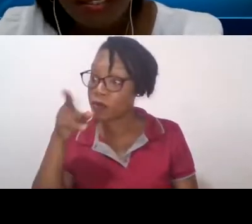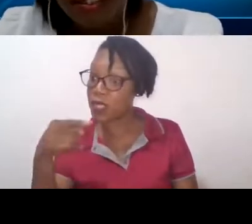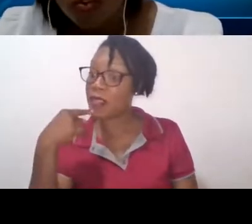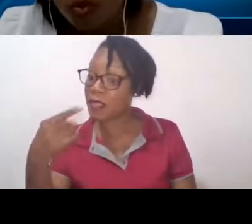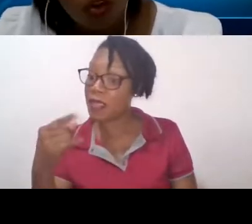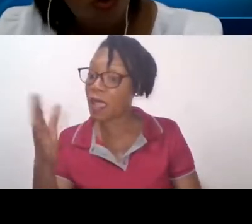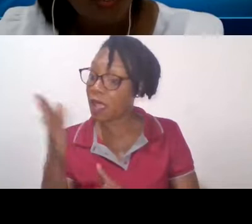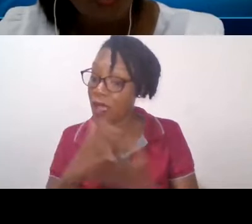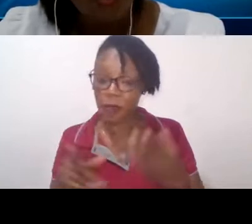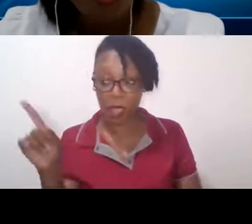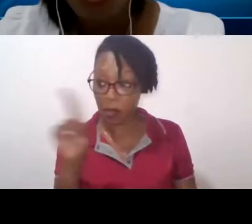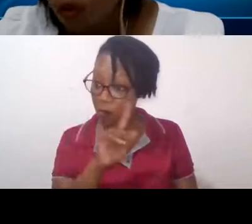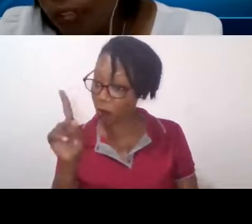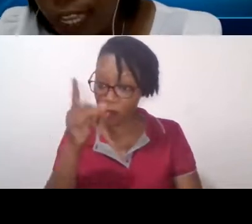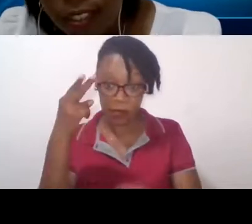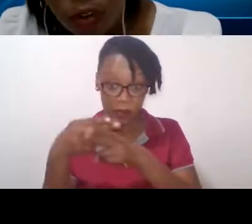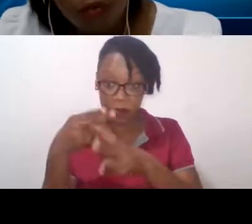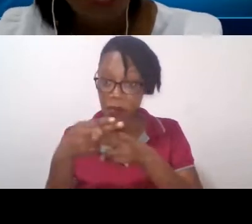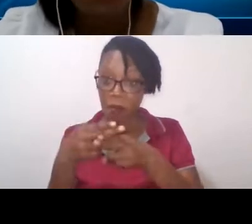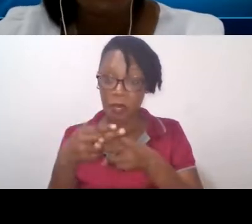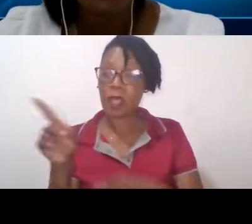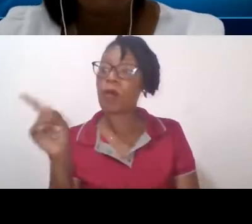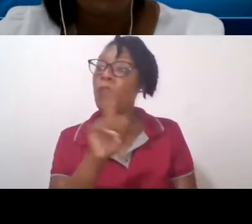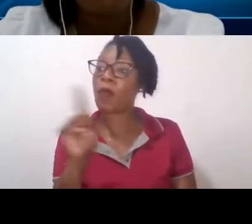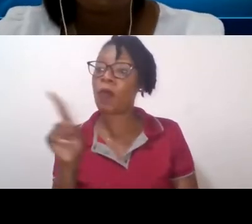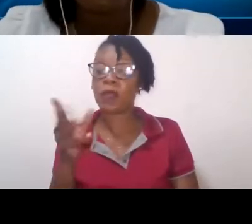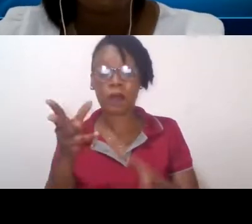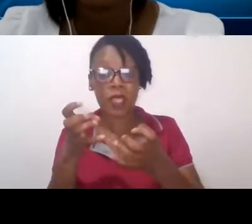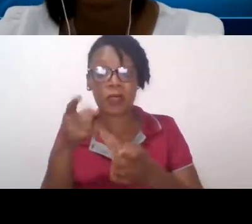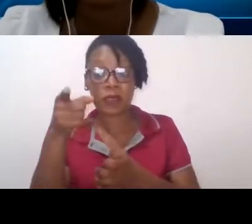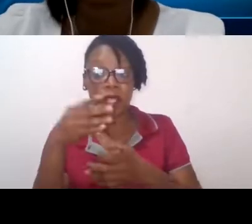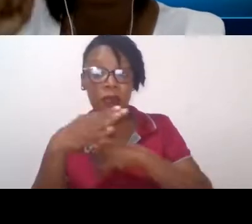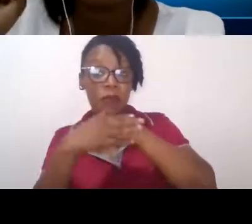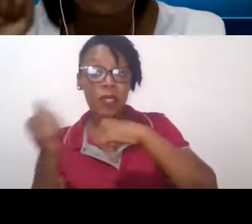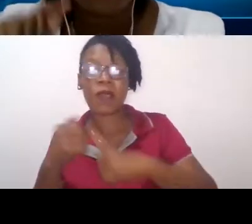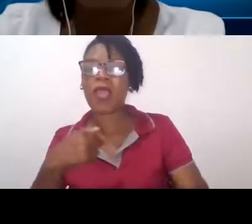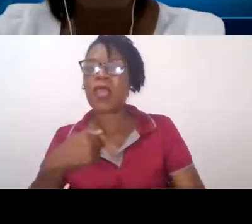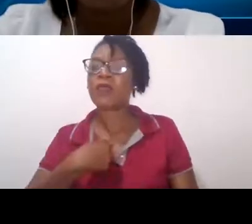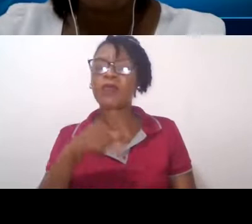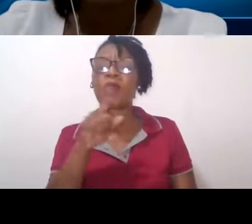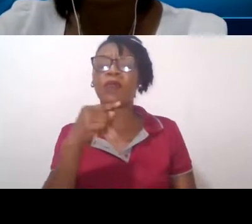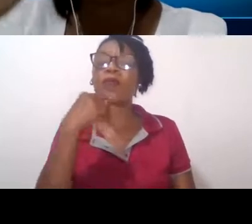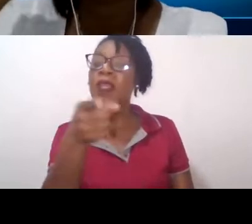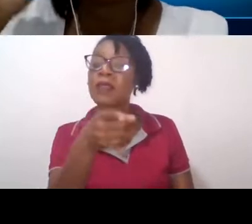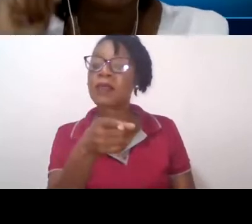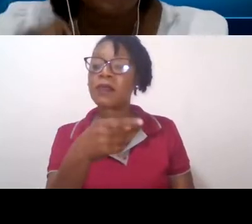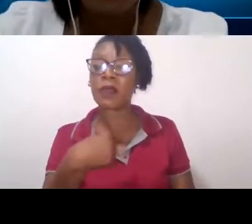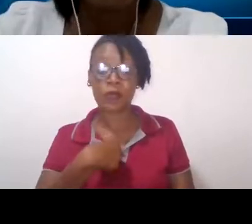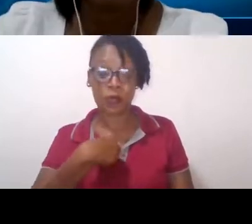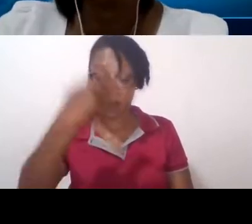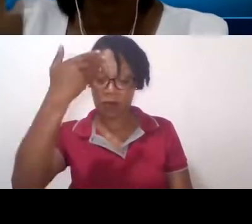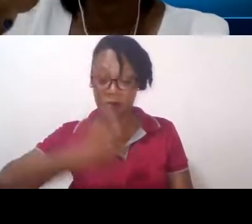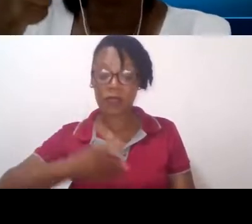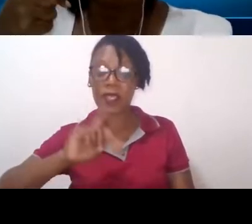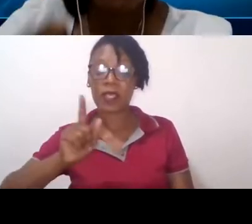es su nombre o no es como usted quiere que lo llame, diga, yo no soy eso, yo soy